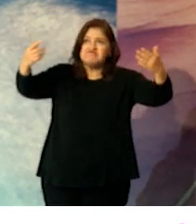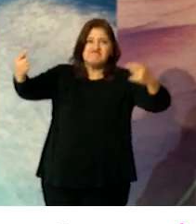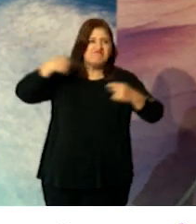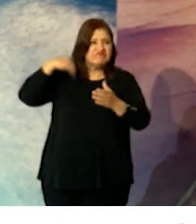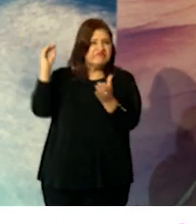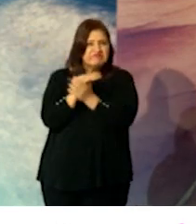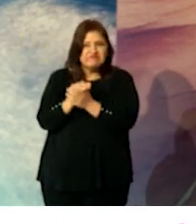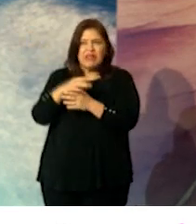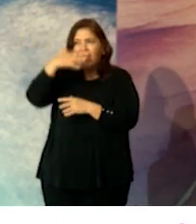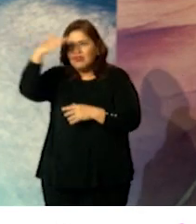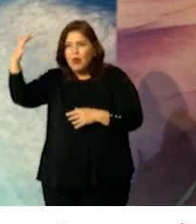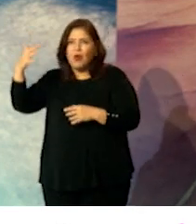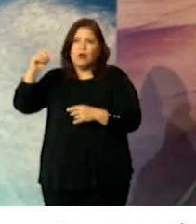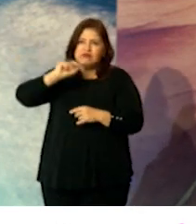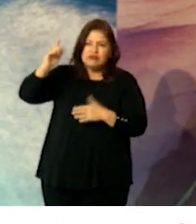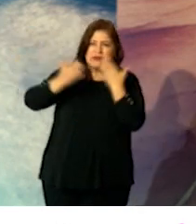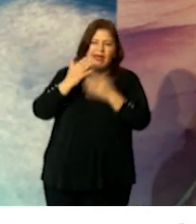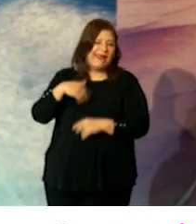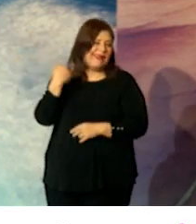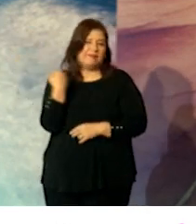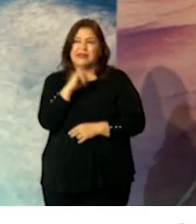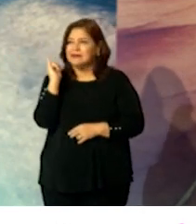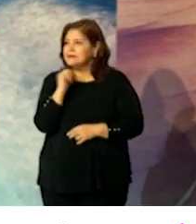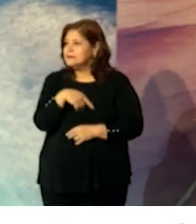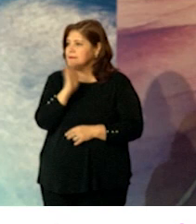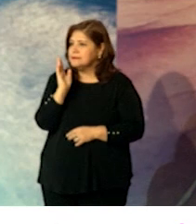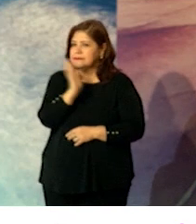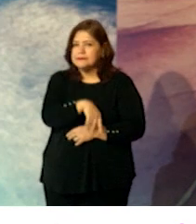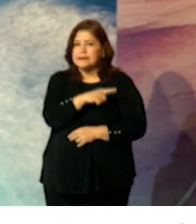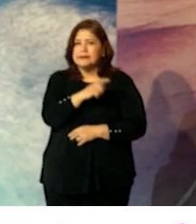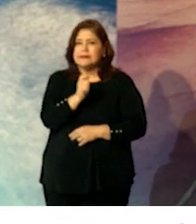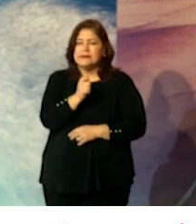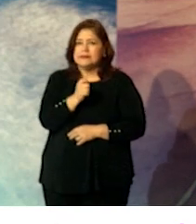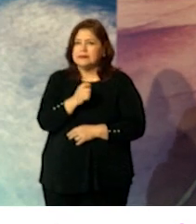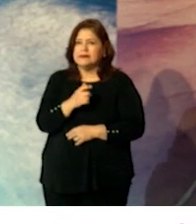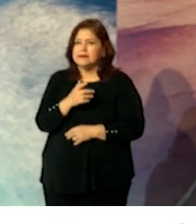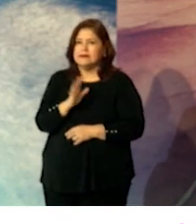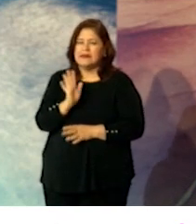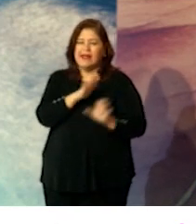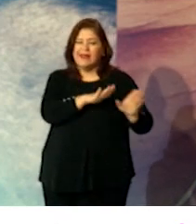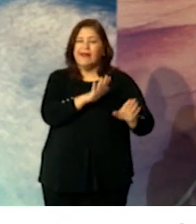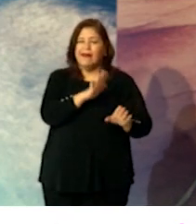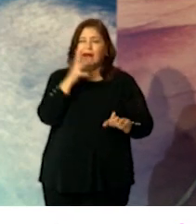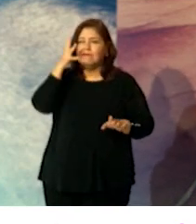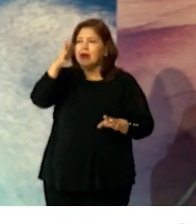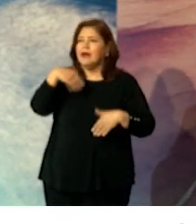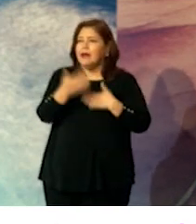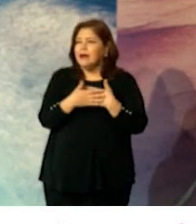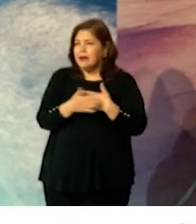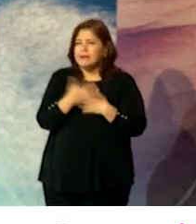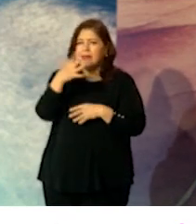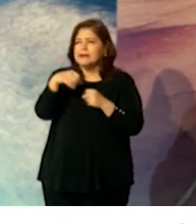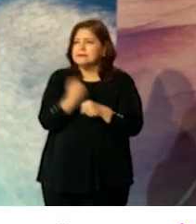los adultos, ni la academia. Luego nos dicen como, pues es que, ¿cómo es posible que tú estás haciendo ahorita? Sí, tranquilo, tú vas a llegar dentro de unos años cuando